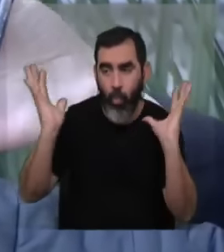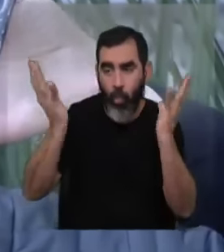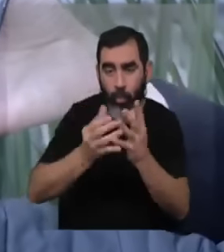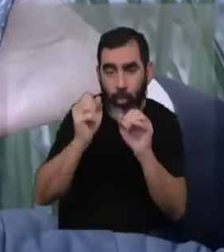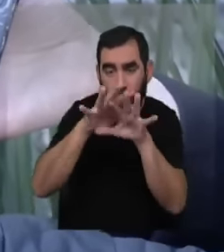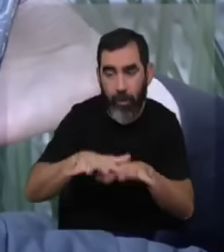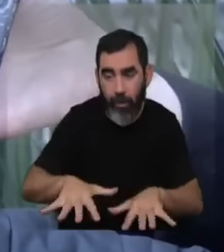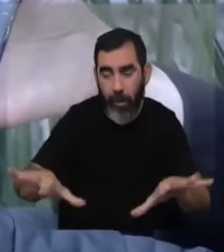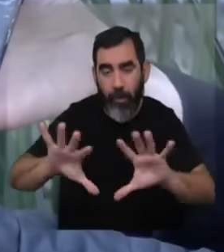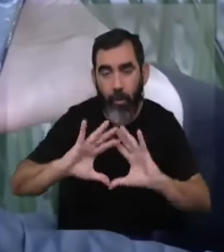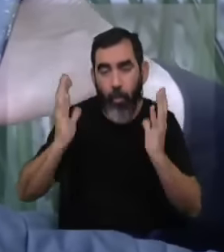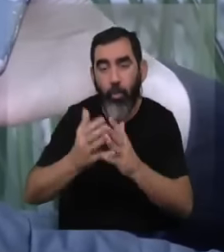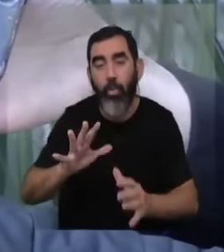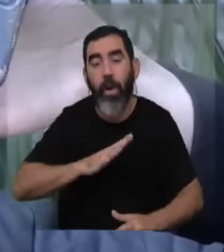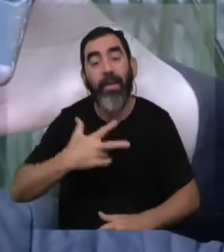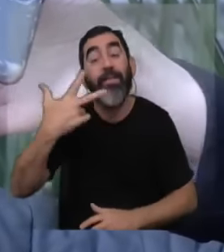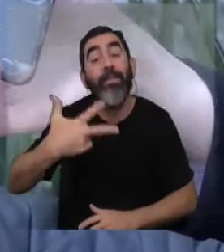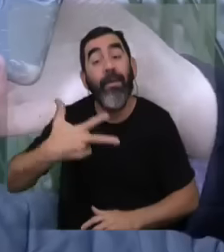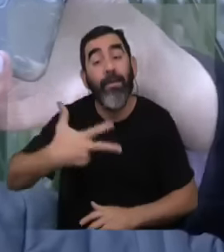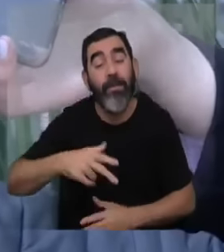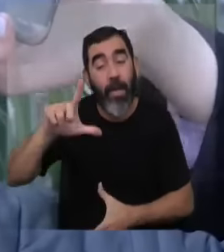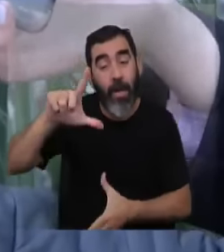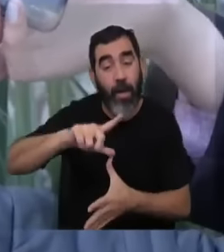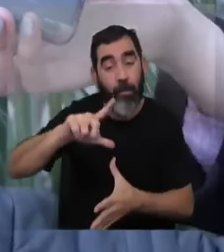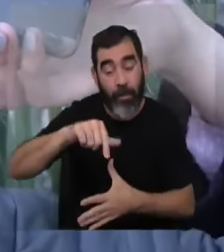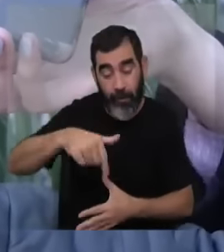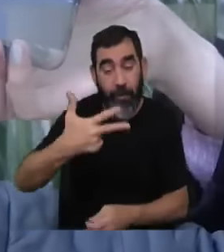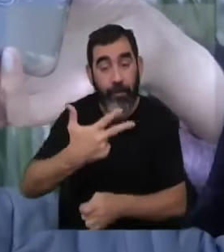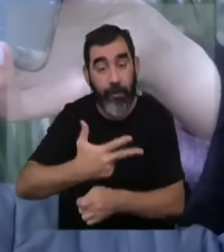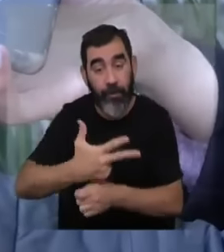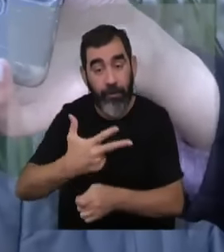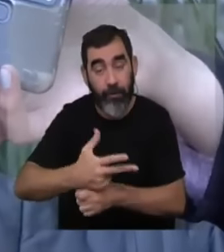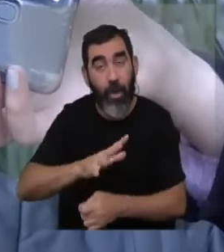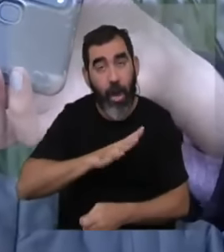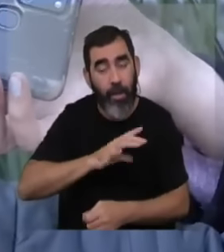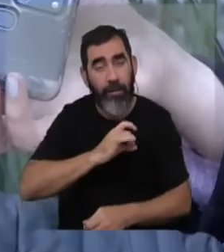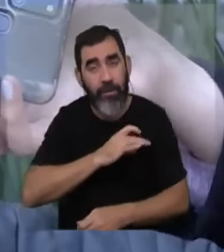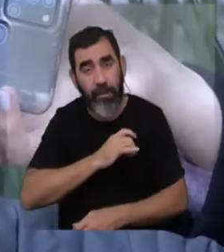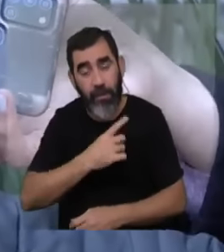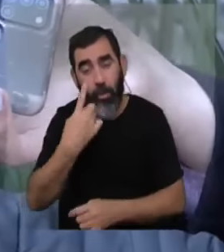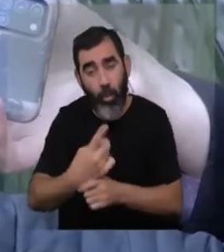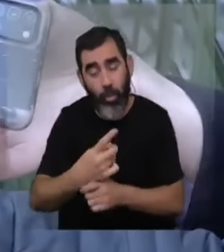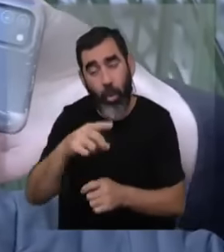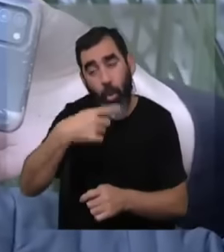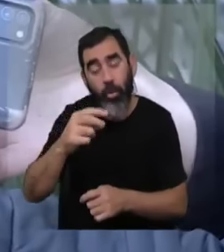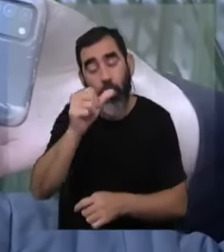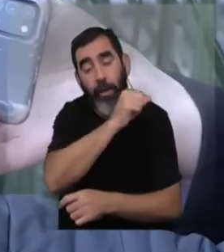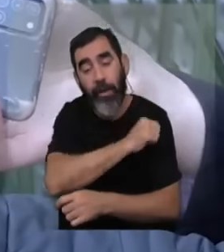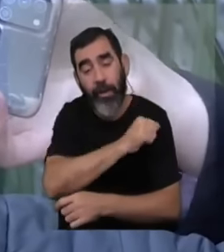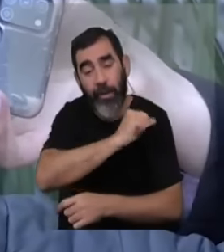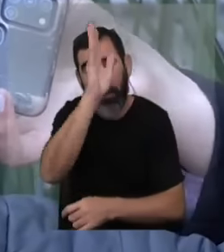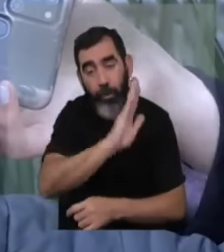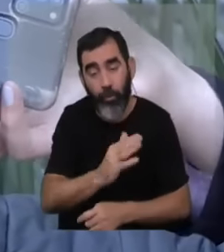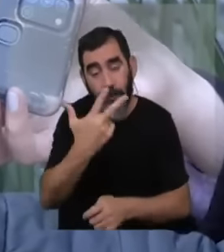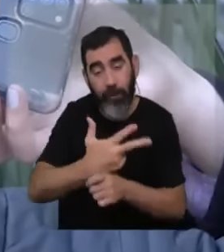red que en todo el mundo hay 13 en América Latina Este es el tercero hasta ahora había uno en Santiago de Chile y uno en rí Janeiro Ahora